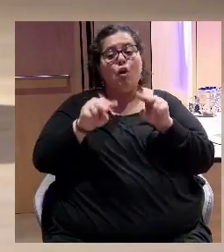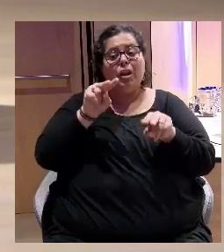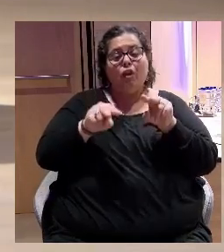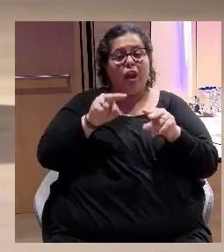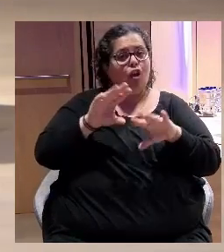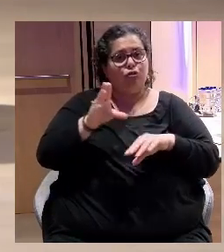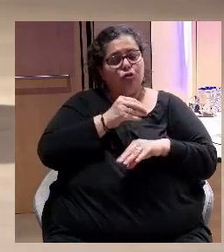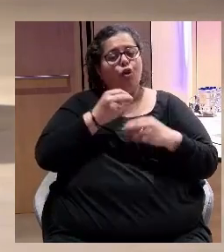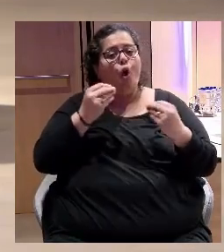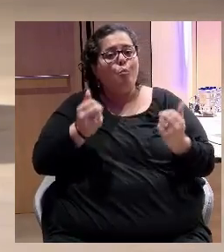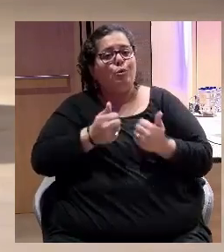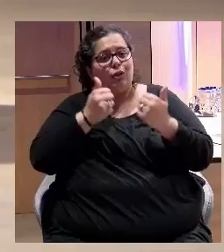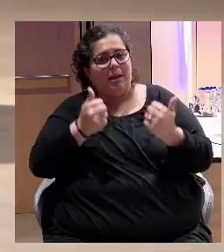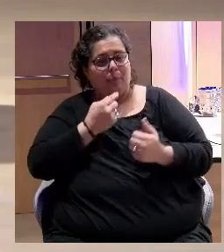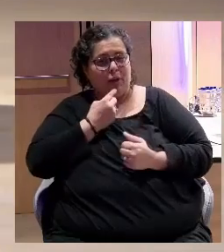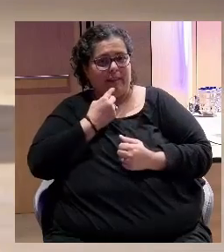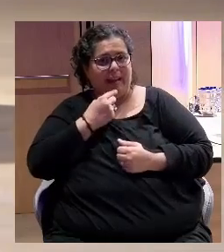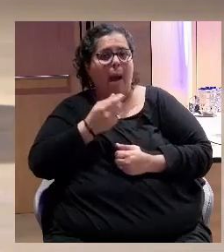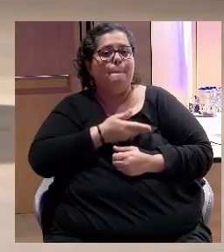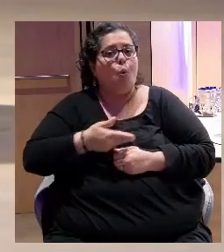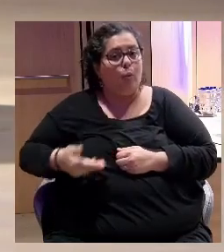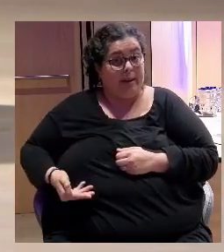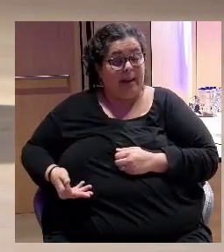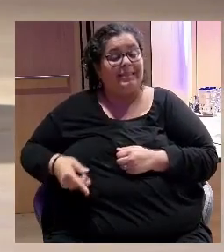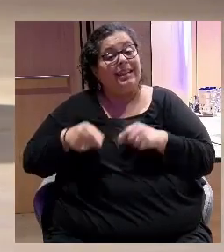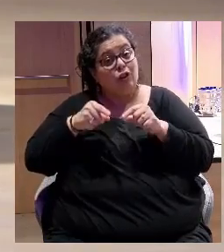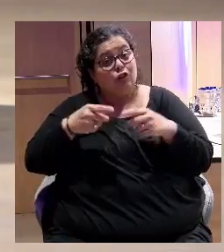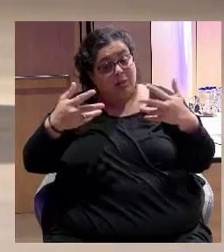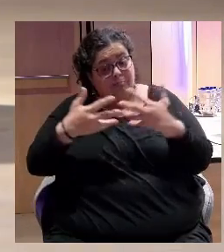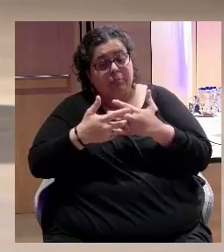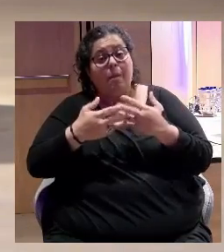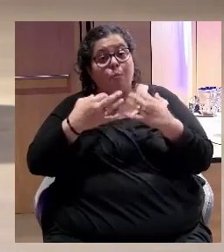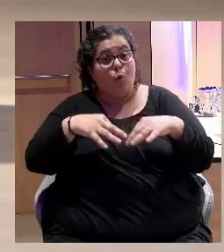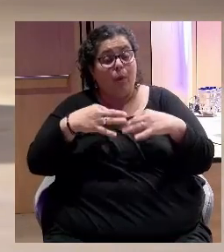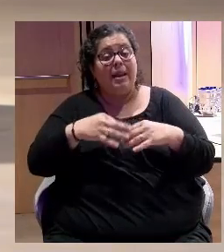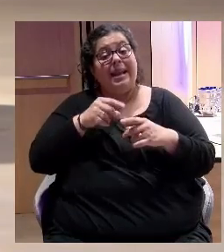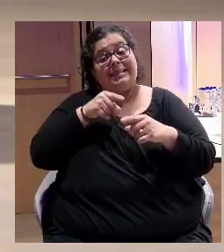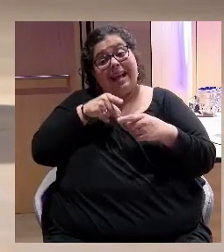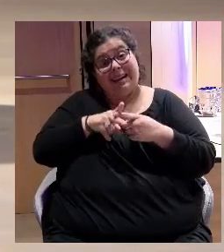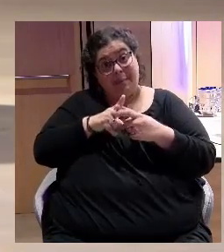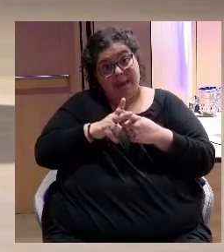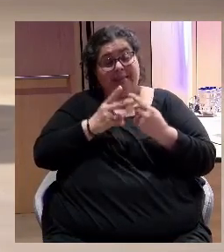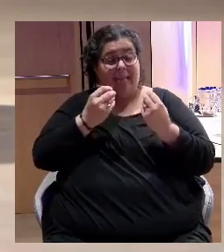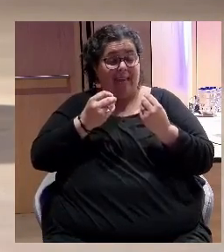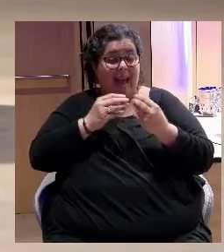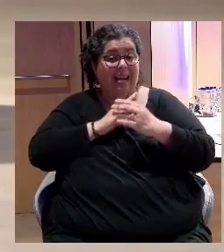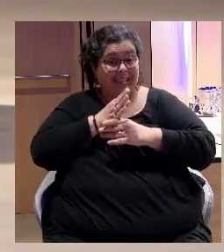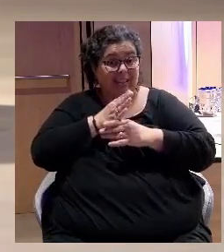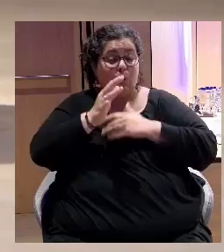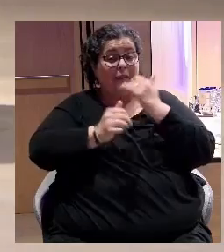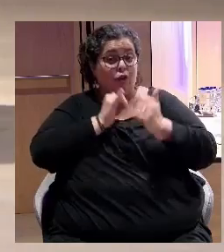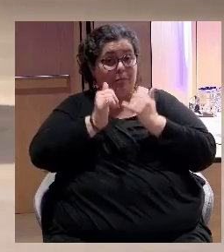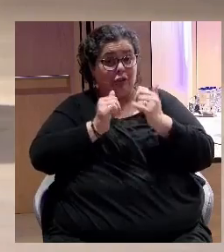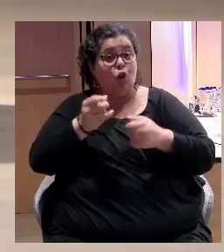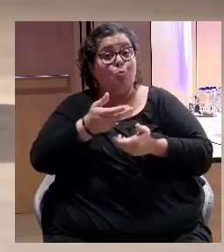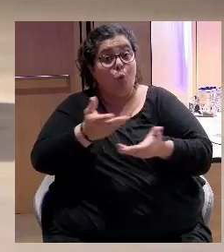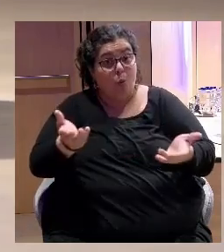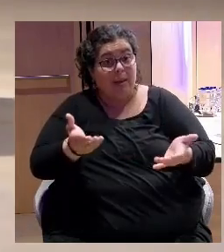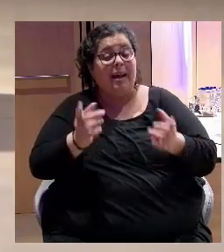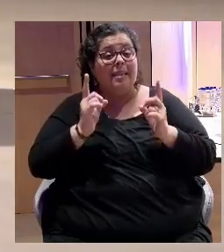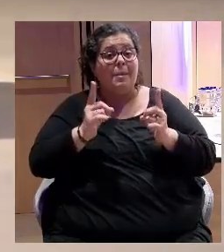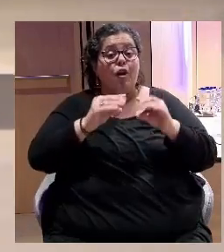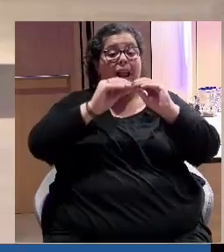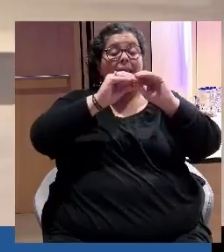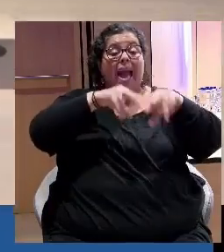políticas públicas. Entonces se combina muy bien la herramienta de acceso a la información pública con la de análisis presupuestario.